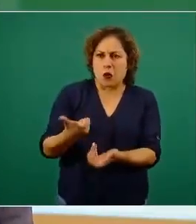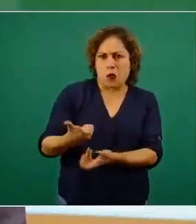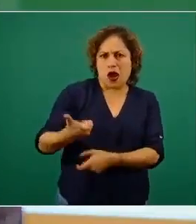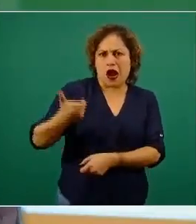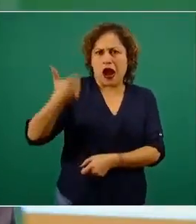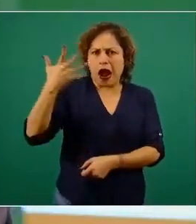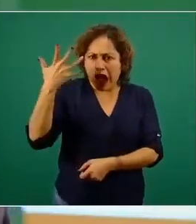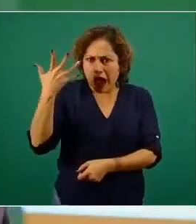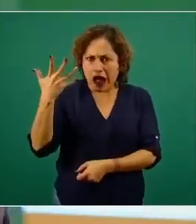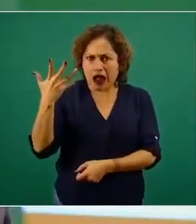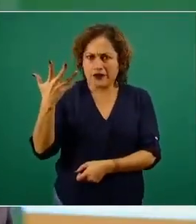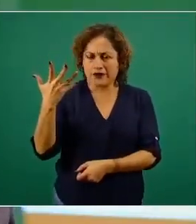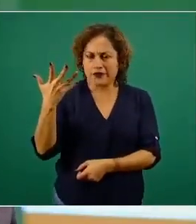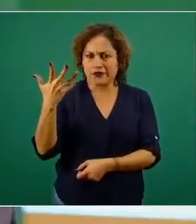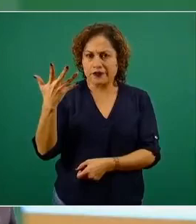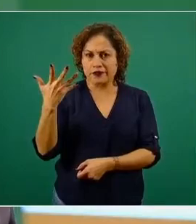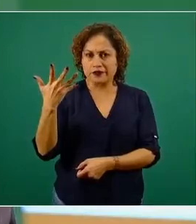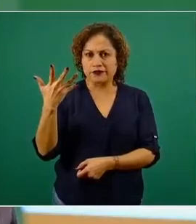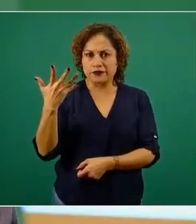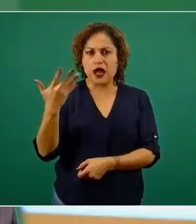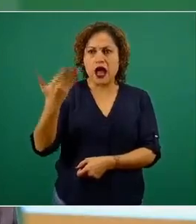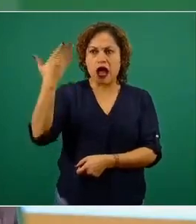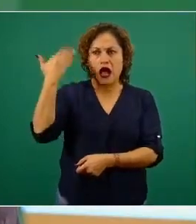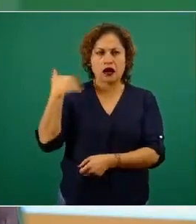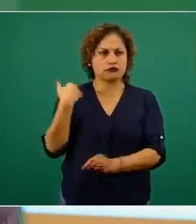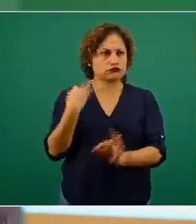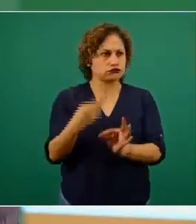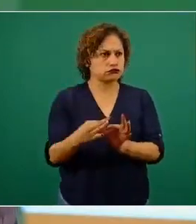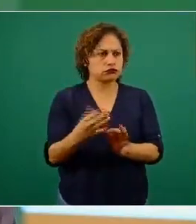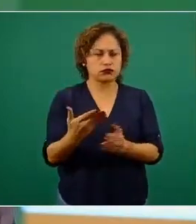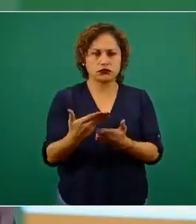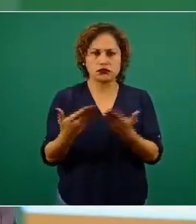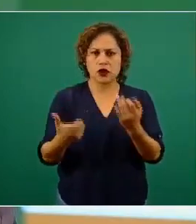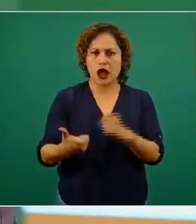precio establecido, el precio regular.